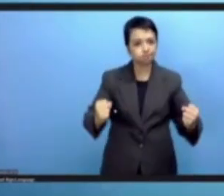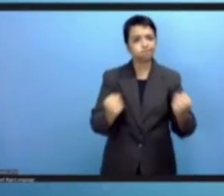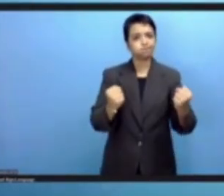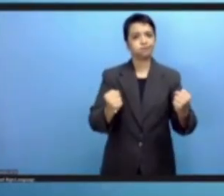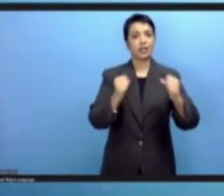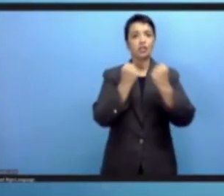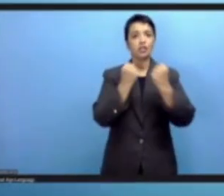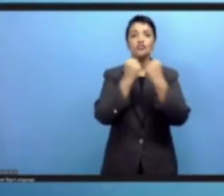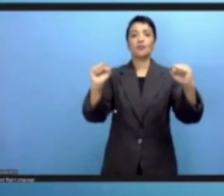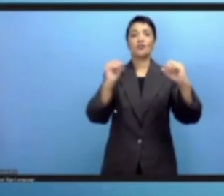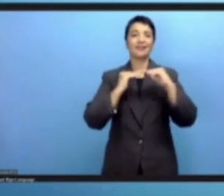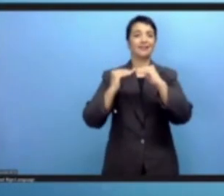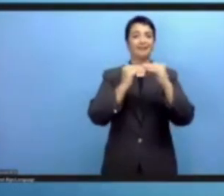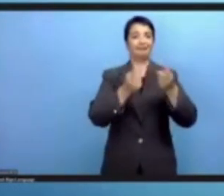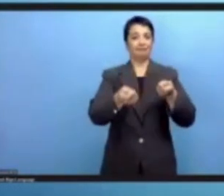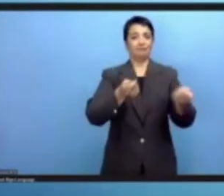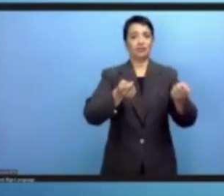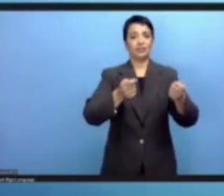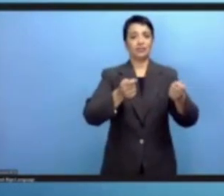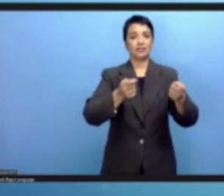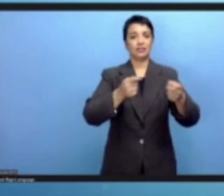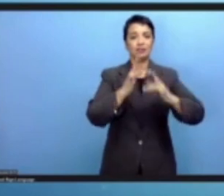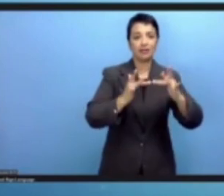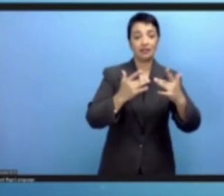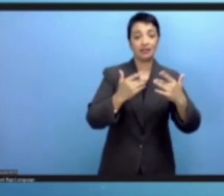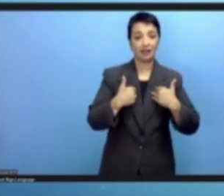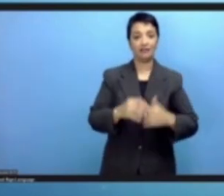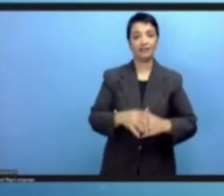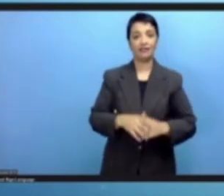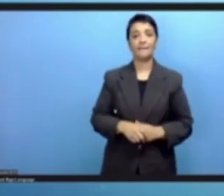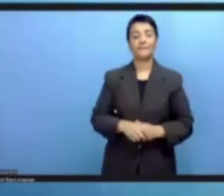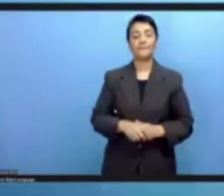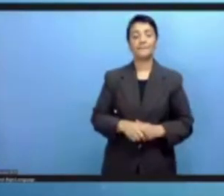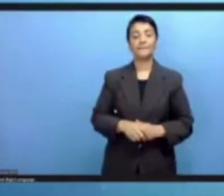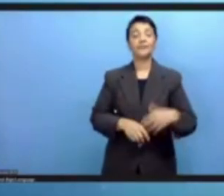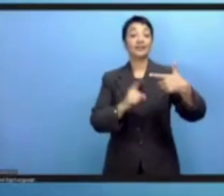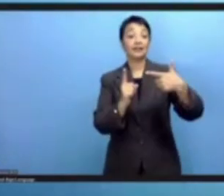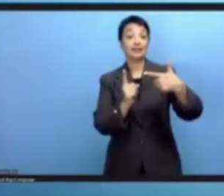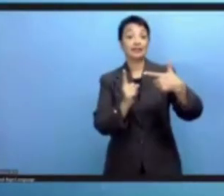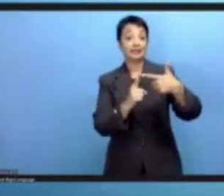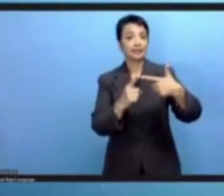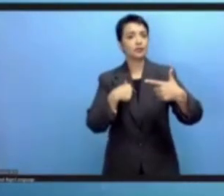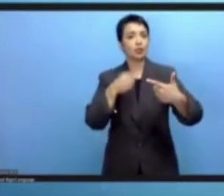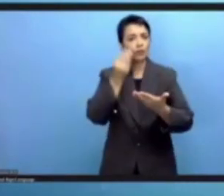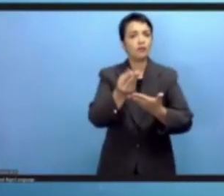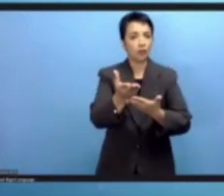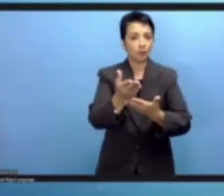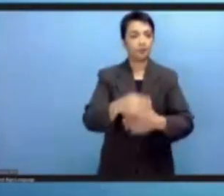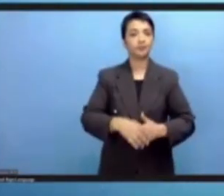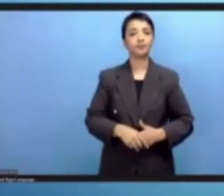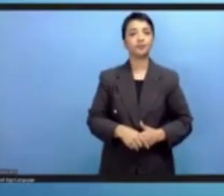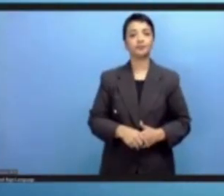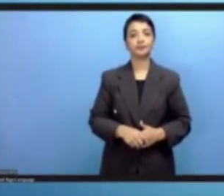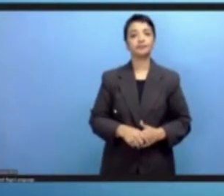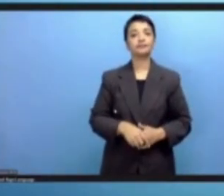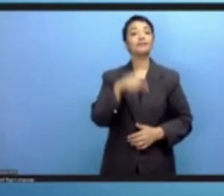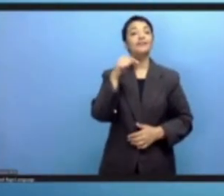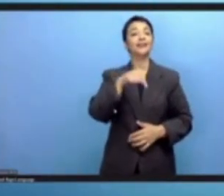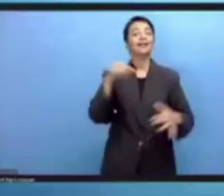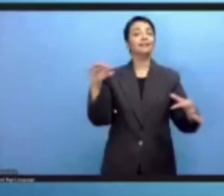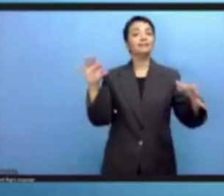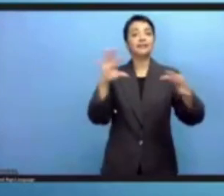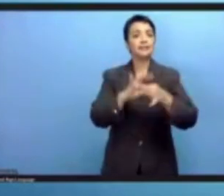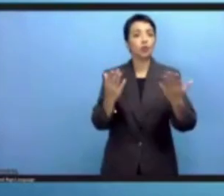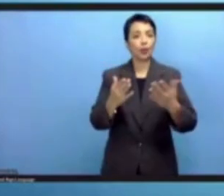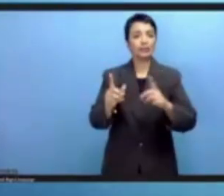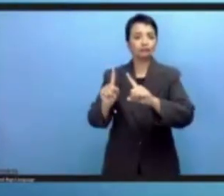Esperamos que el rol del mismo pueda tener una consolidación del igf como plataforma para identificar maneras